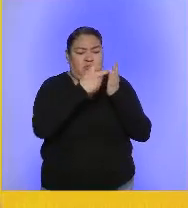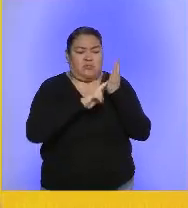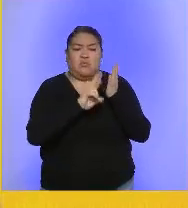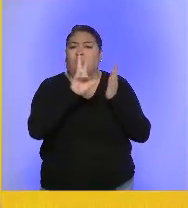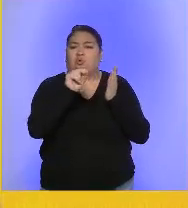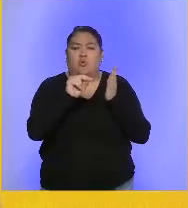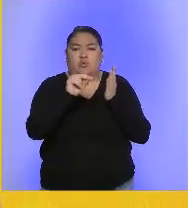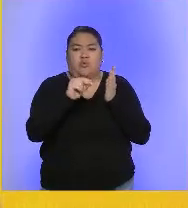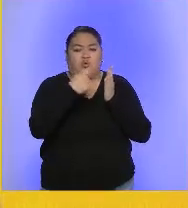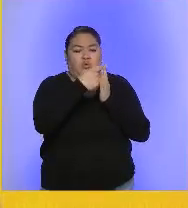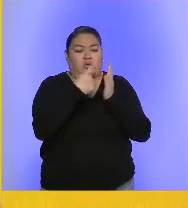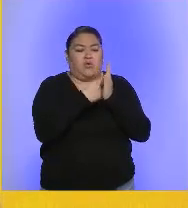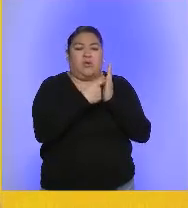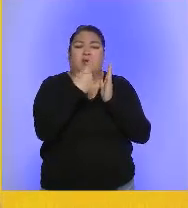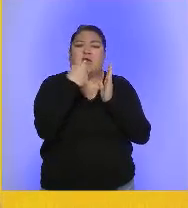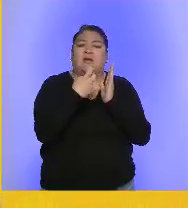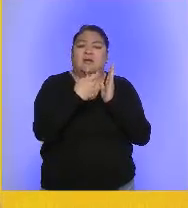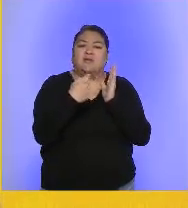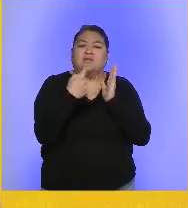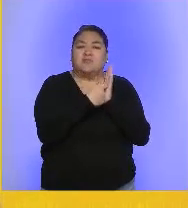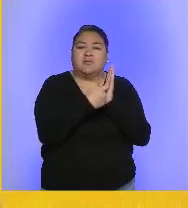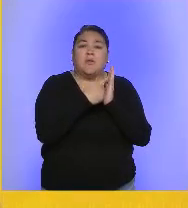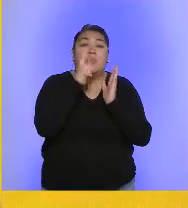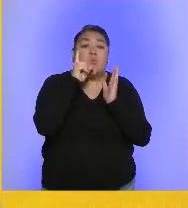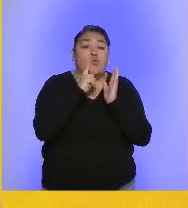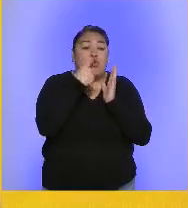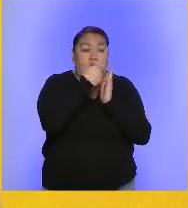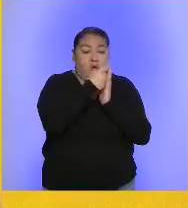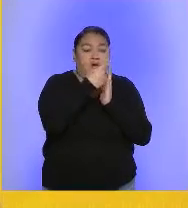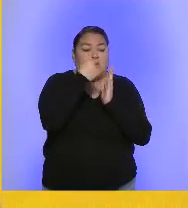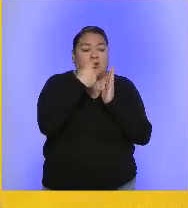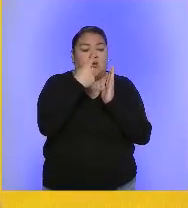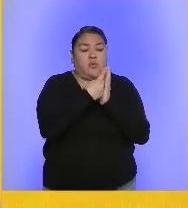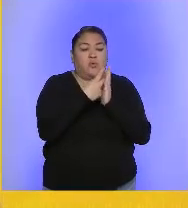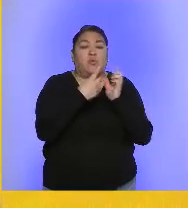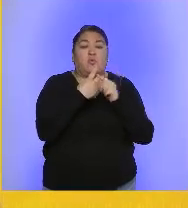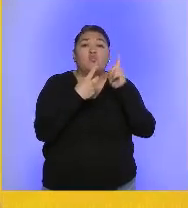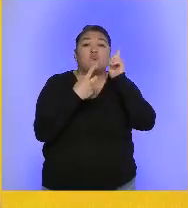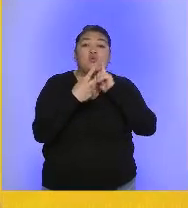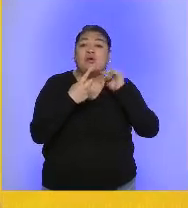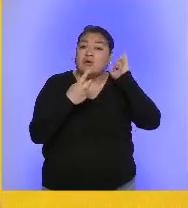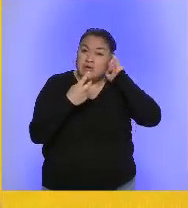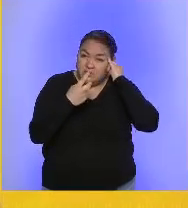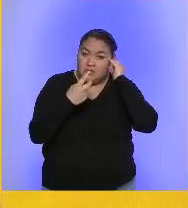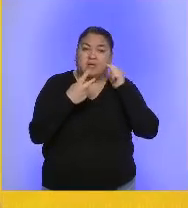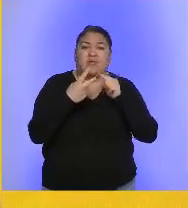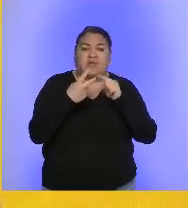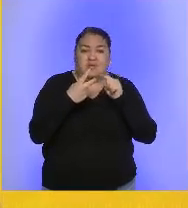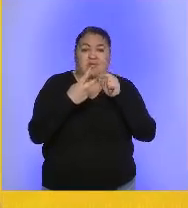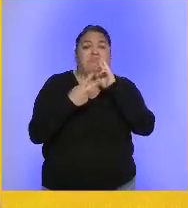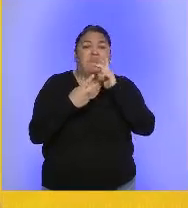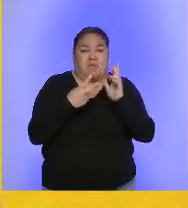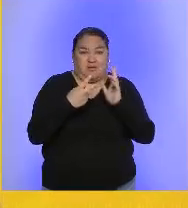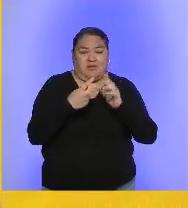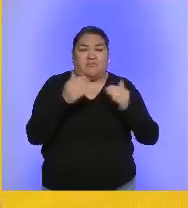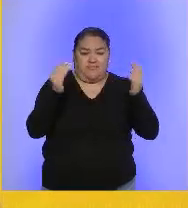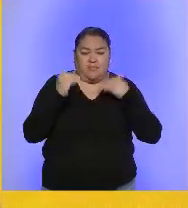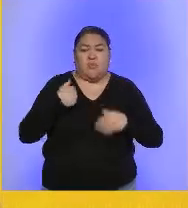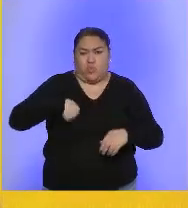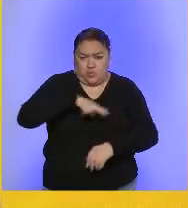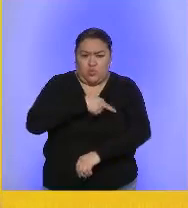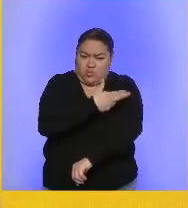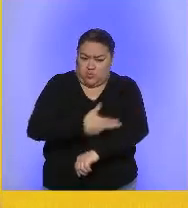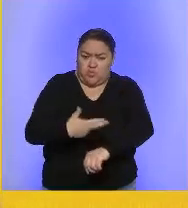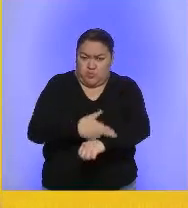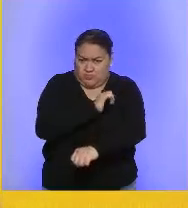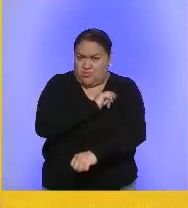fuera mujer y que fuera mujer indígena. Y otra de las medidas que nos ayudó muchísimo como experiencia dentro